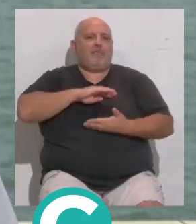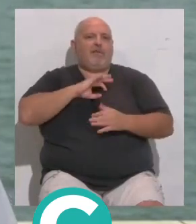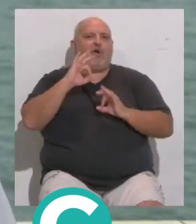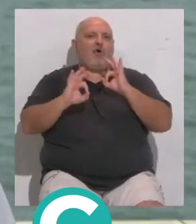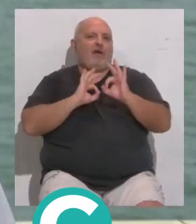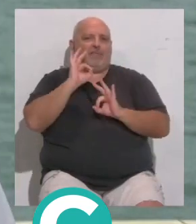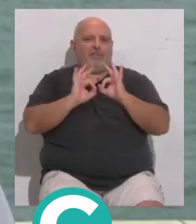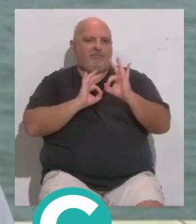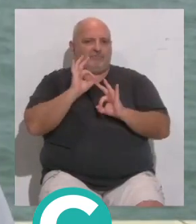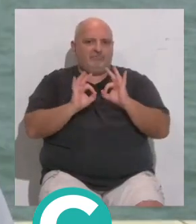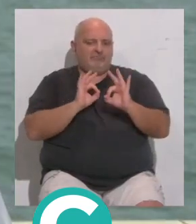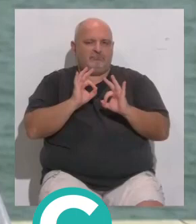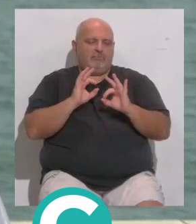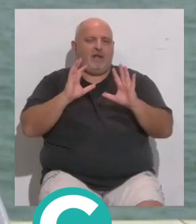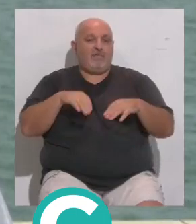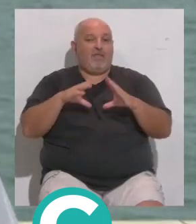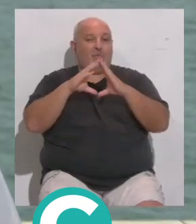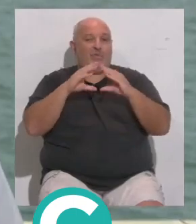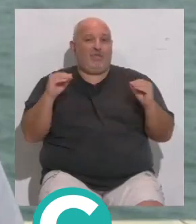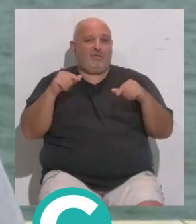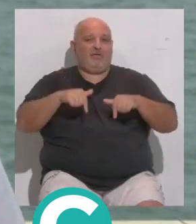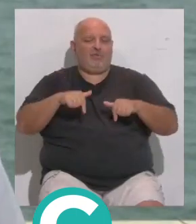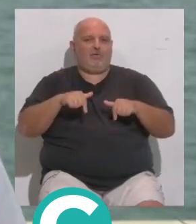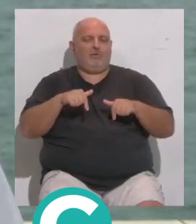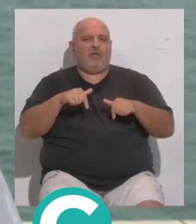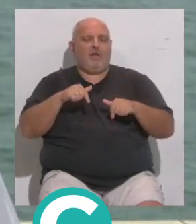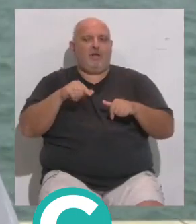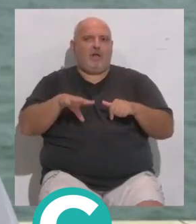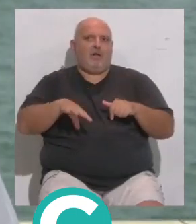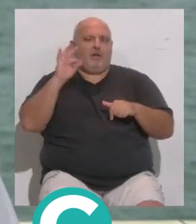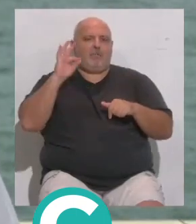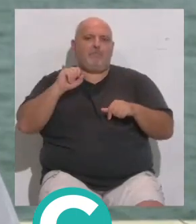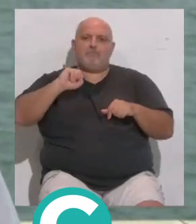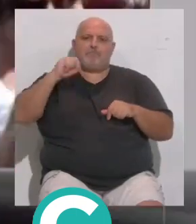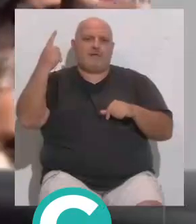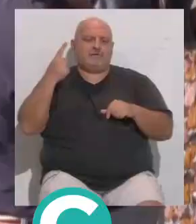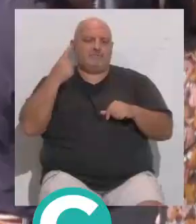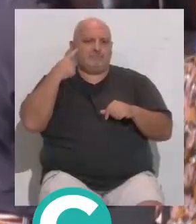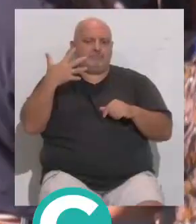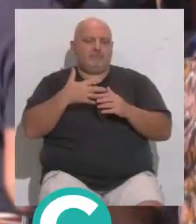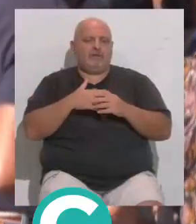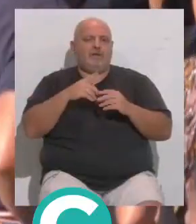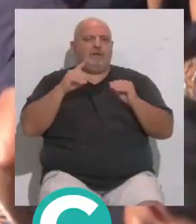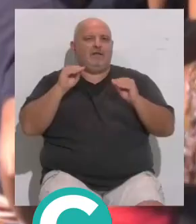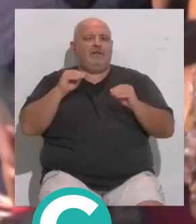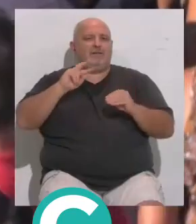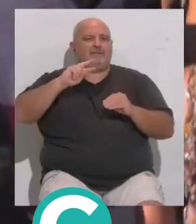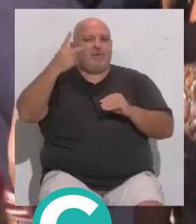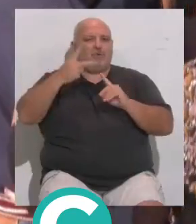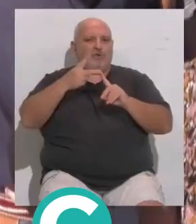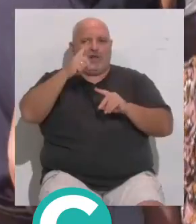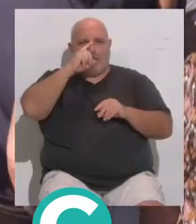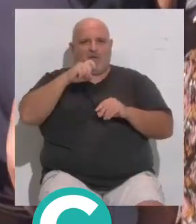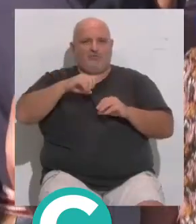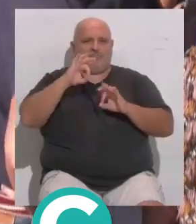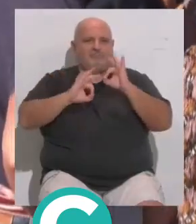organización, demostrando que Cádiz, que Andalucía, podemos optar a lo más grande. Destacar que este es el segundo año que